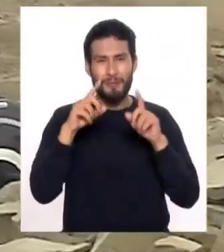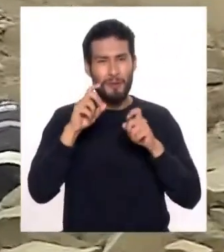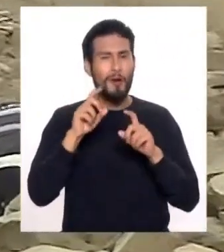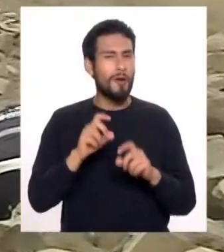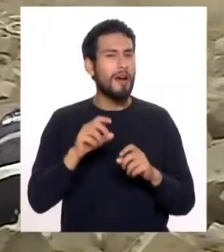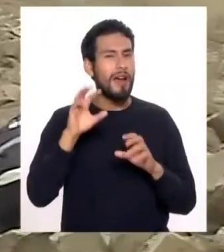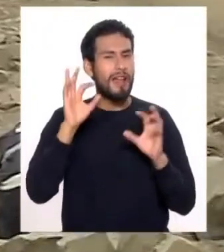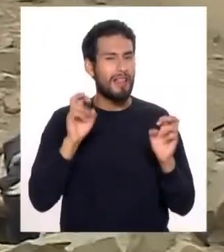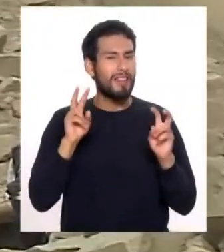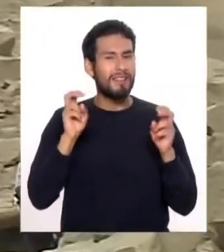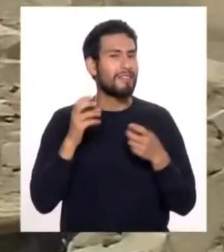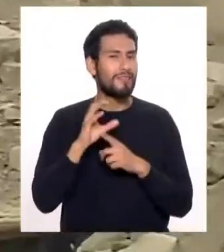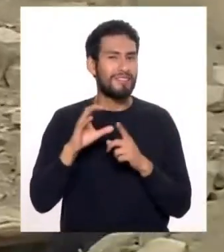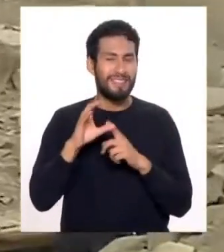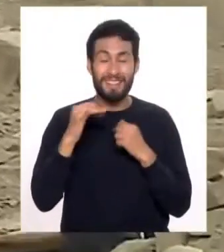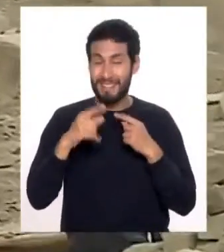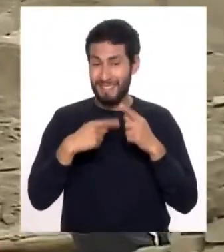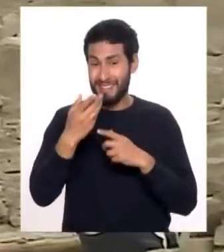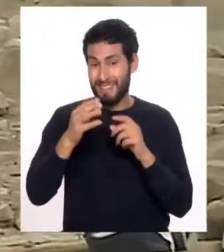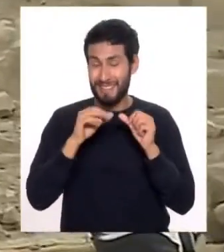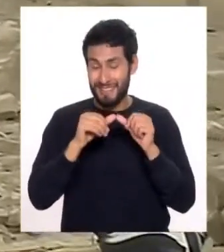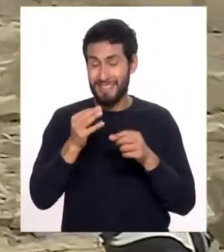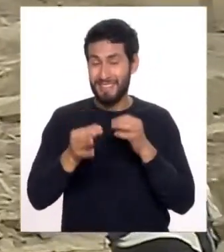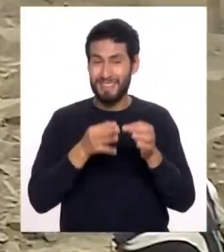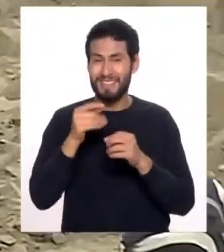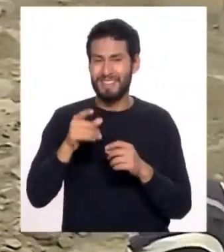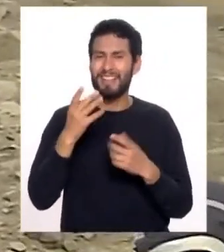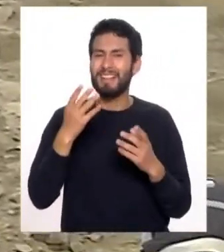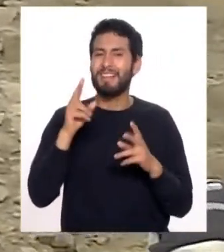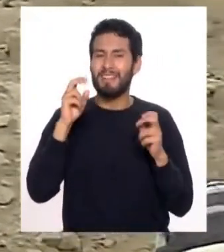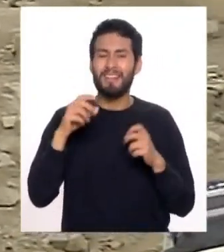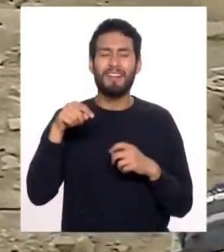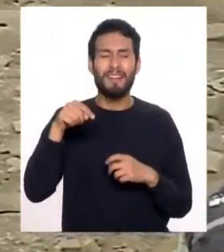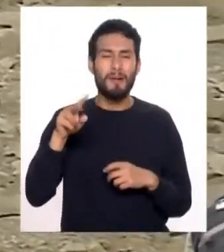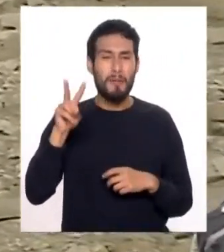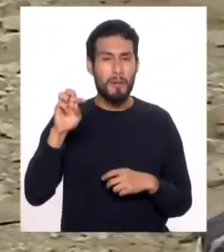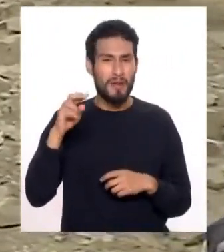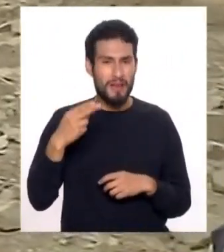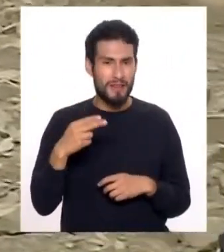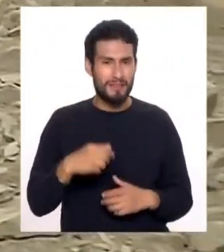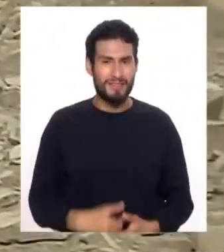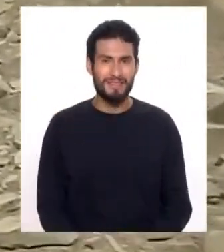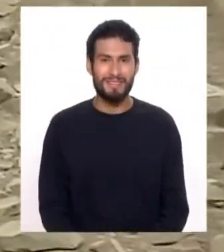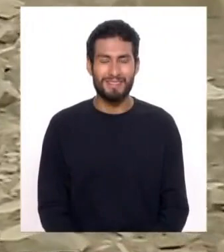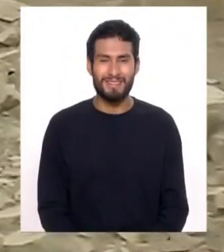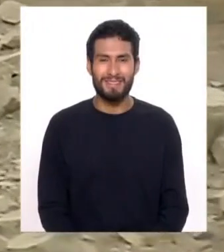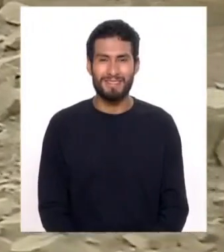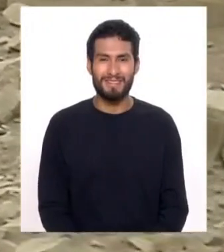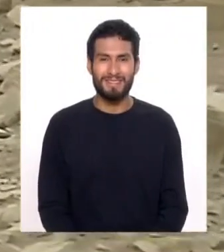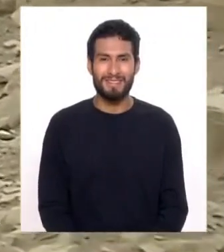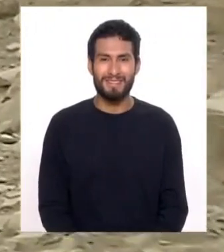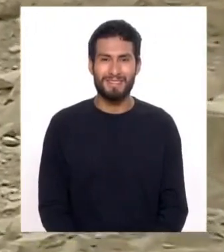un poquito. Y nada, regresamos para seguir desarrollando este gran tema del virus del papiloma humano.